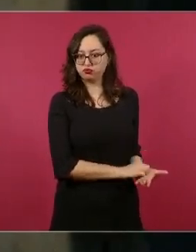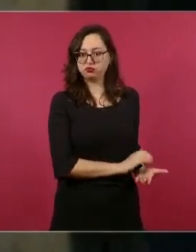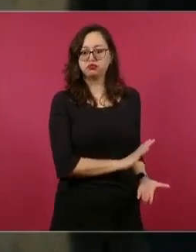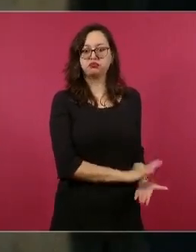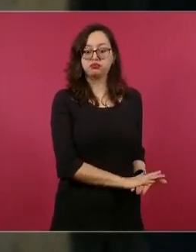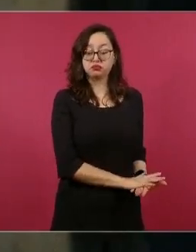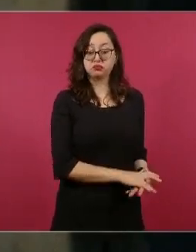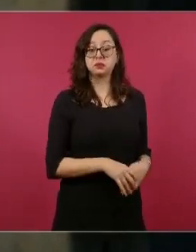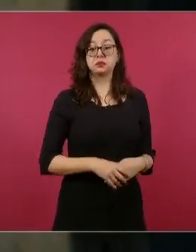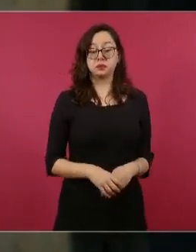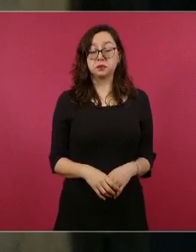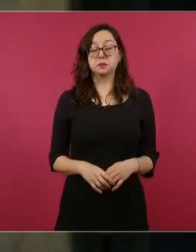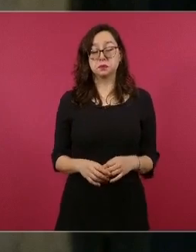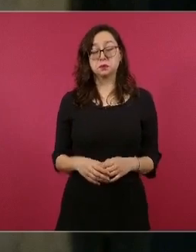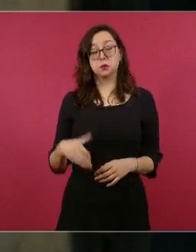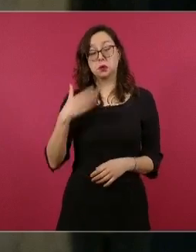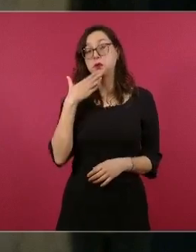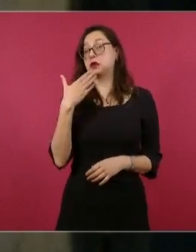decirle que ayer